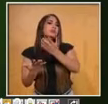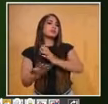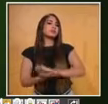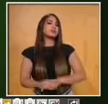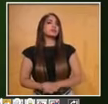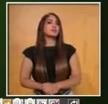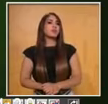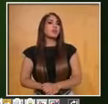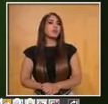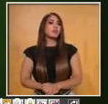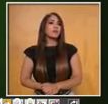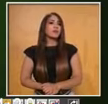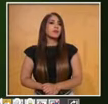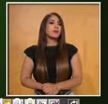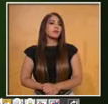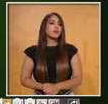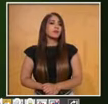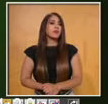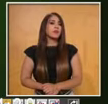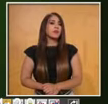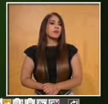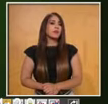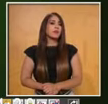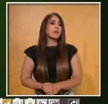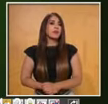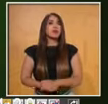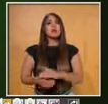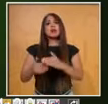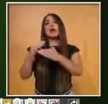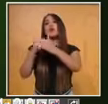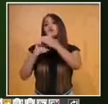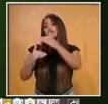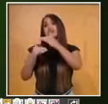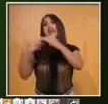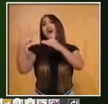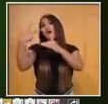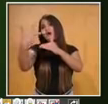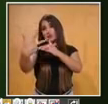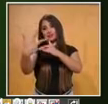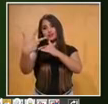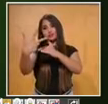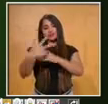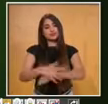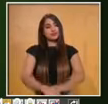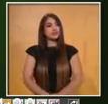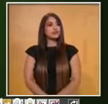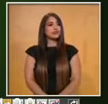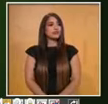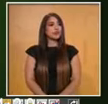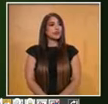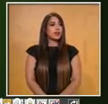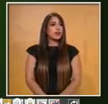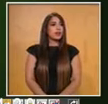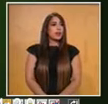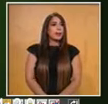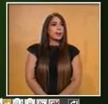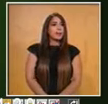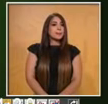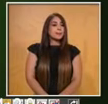Así es, el número de partes en que está dividida la figura, en este caso son 8 partes iguales.